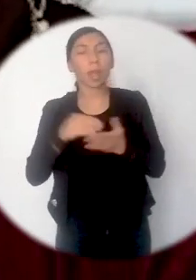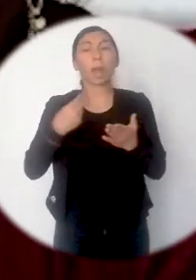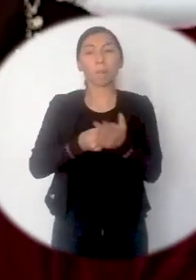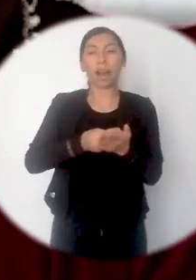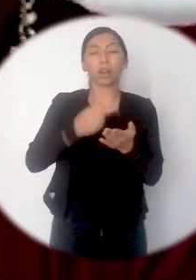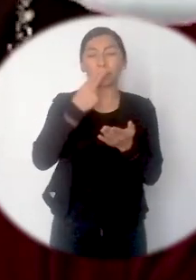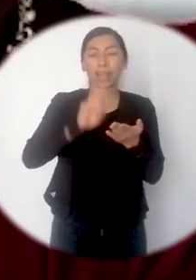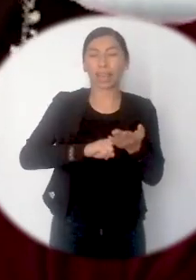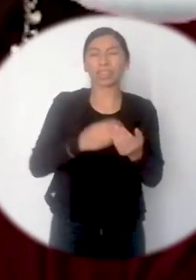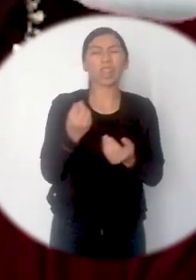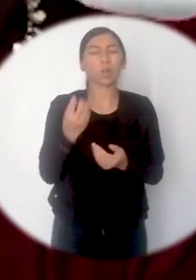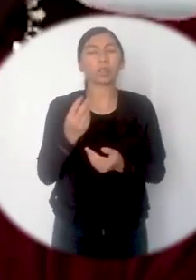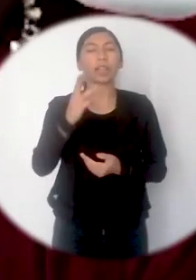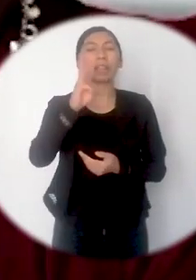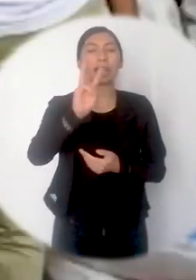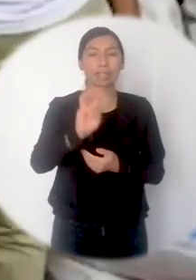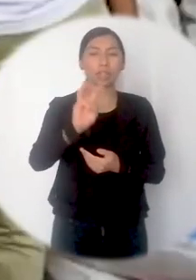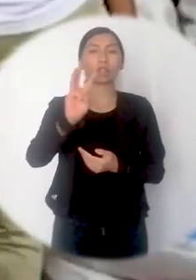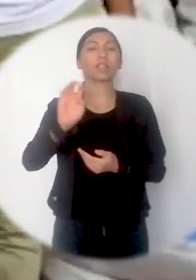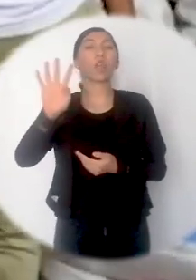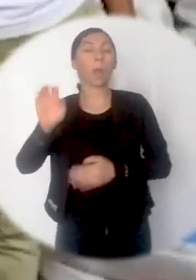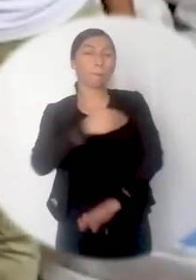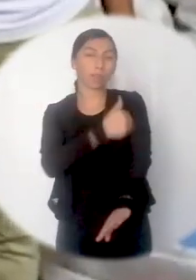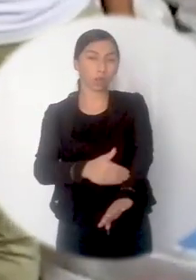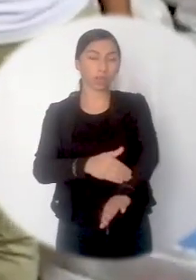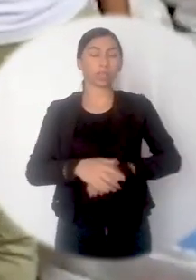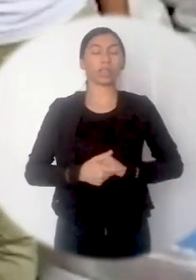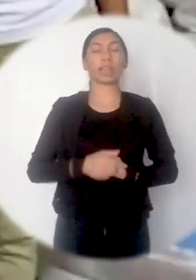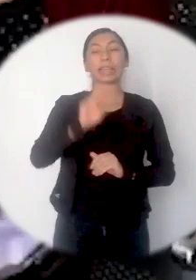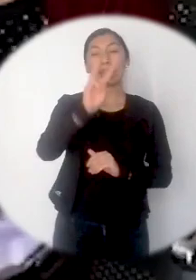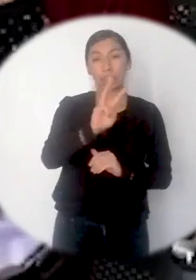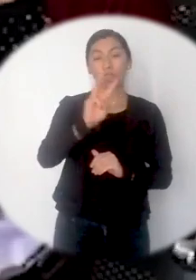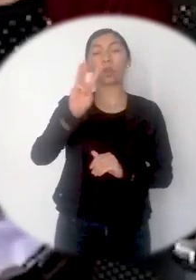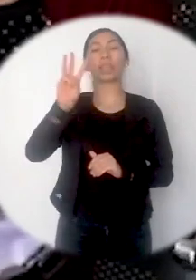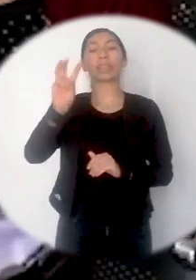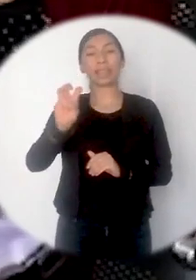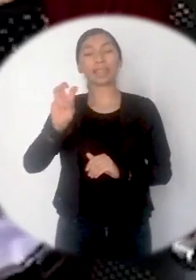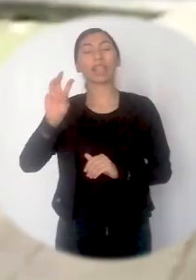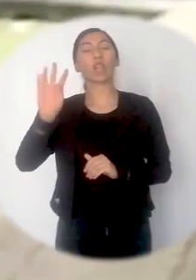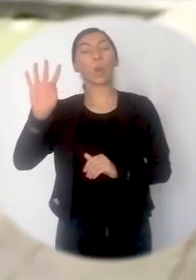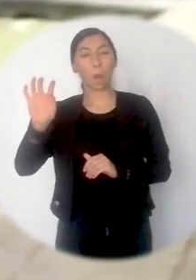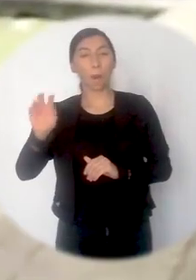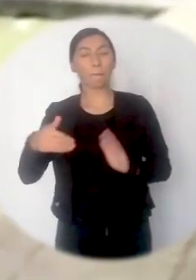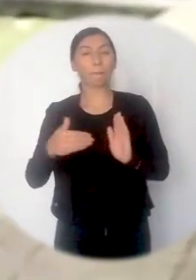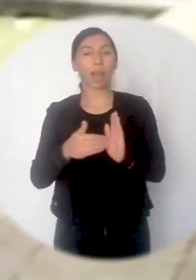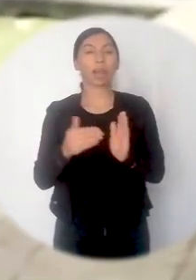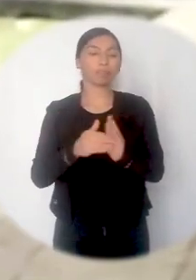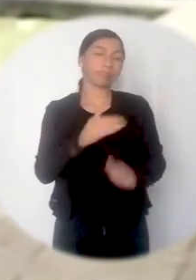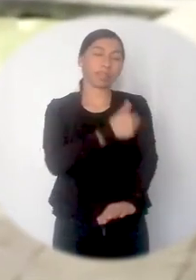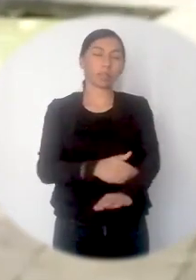34 cartas de indemnización por un valor cercano a 339 millones de pesos. Estuvimos acompañando a la Dirección